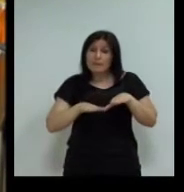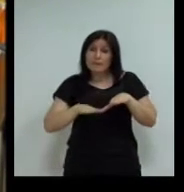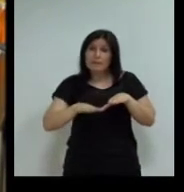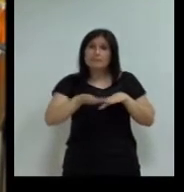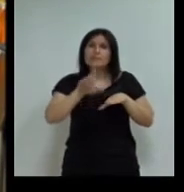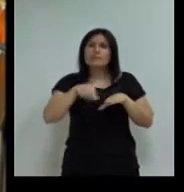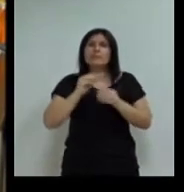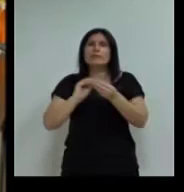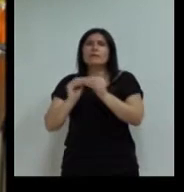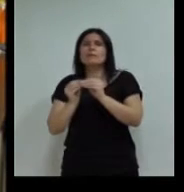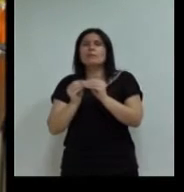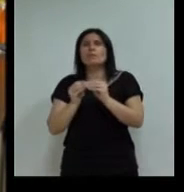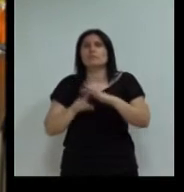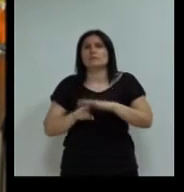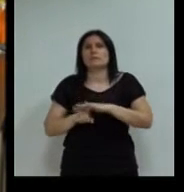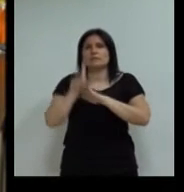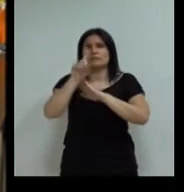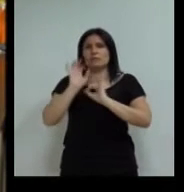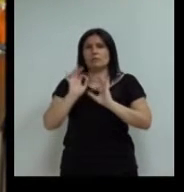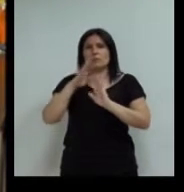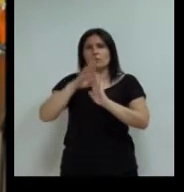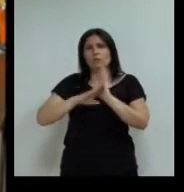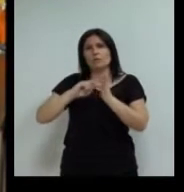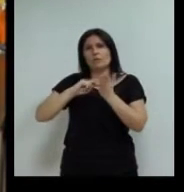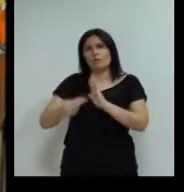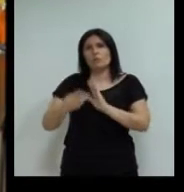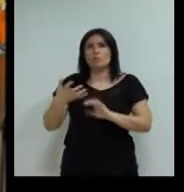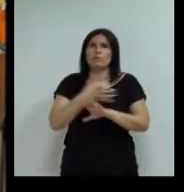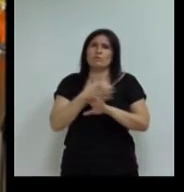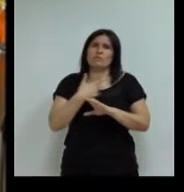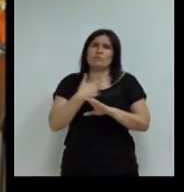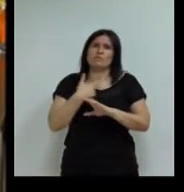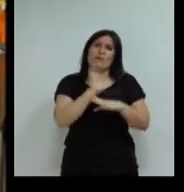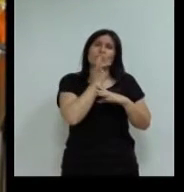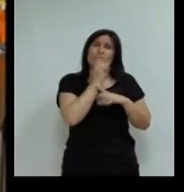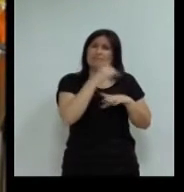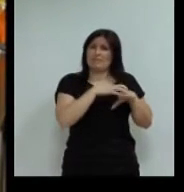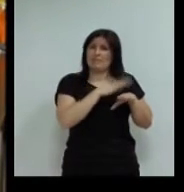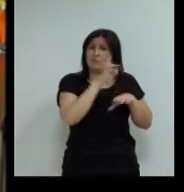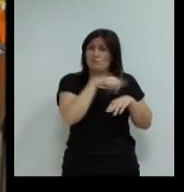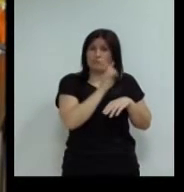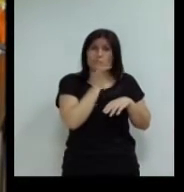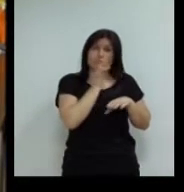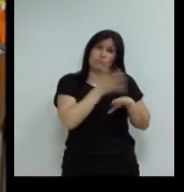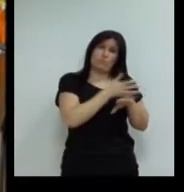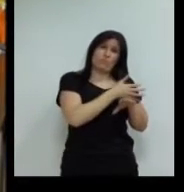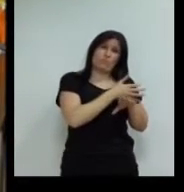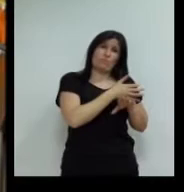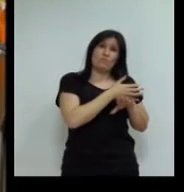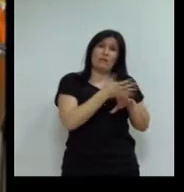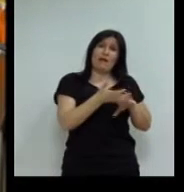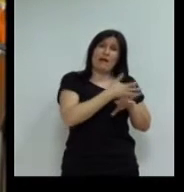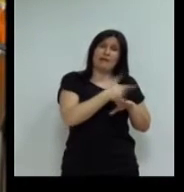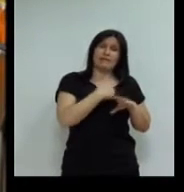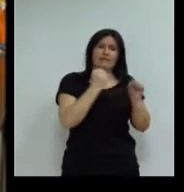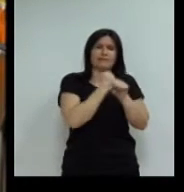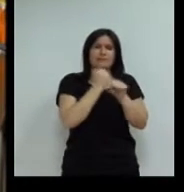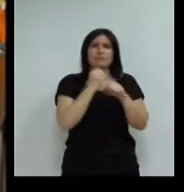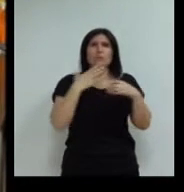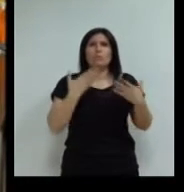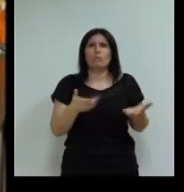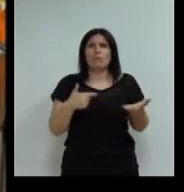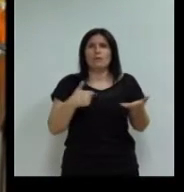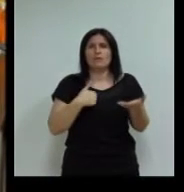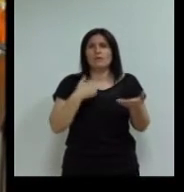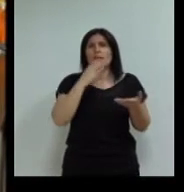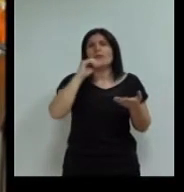un desarrollo tecnológico, que lo comenzamos cuando el cine todavía no era digital, que es Acceplay, que permite